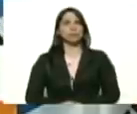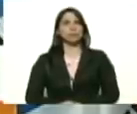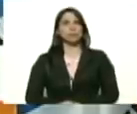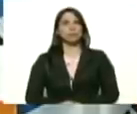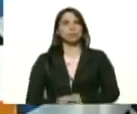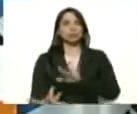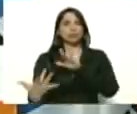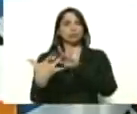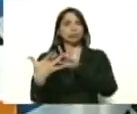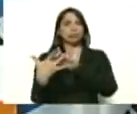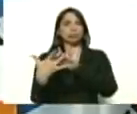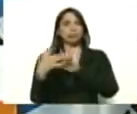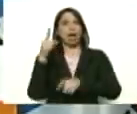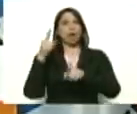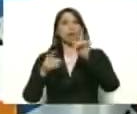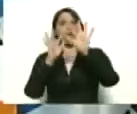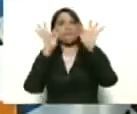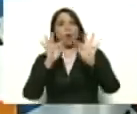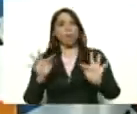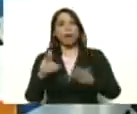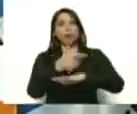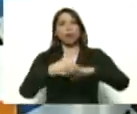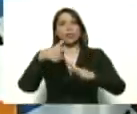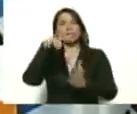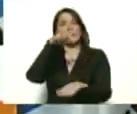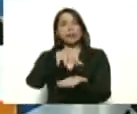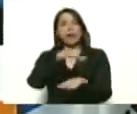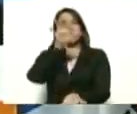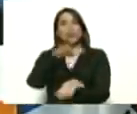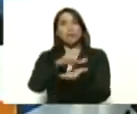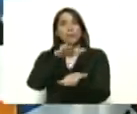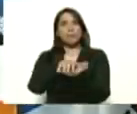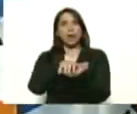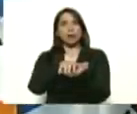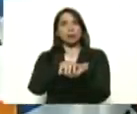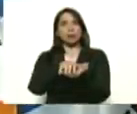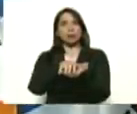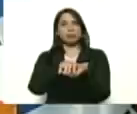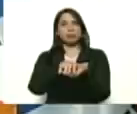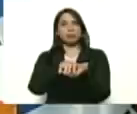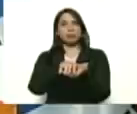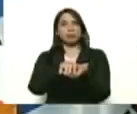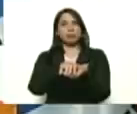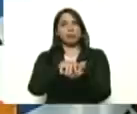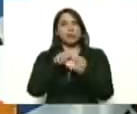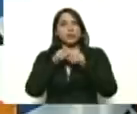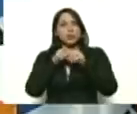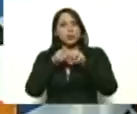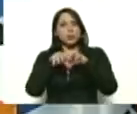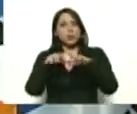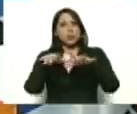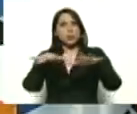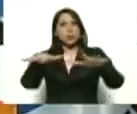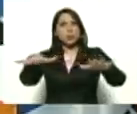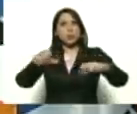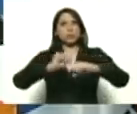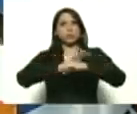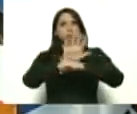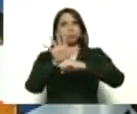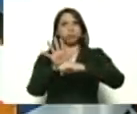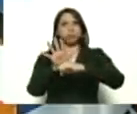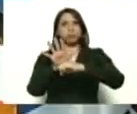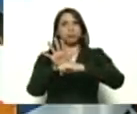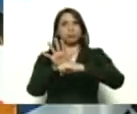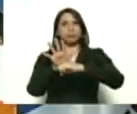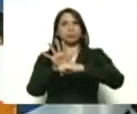vinculada de alguna manera a la gobernación del Estado de Nueva Esparta en la réplica del contagio del COVID-19. Y